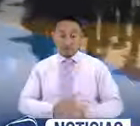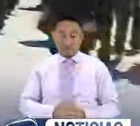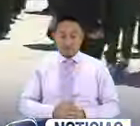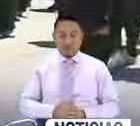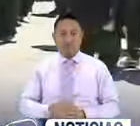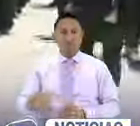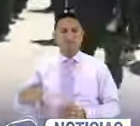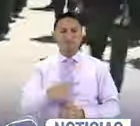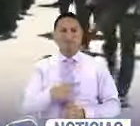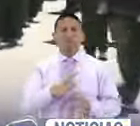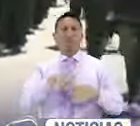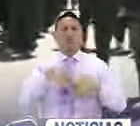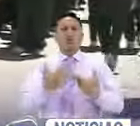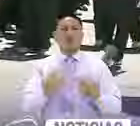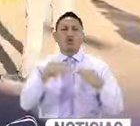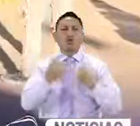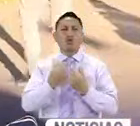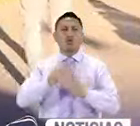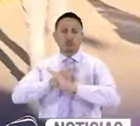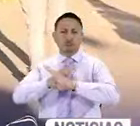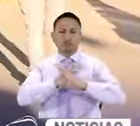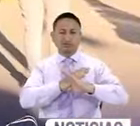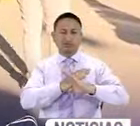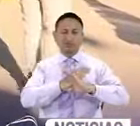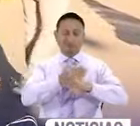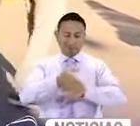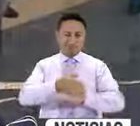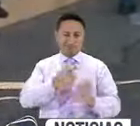a las bandas delictivas? Les contamos en breve.